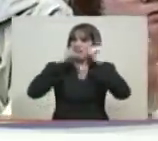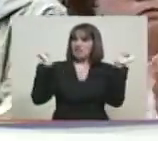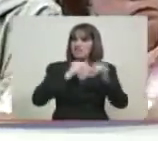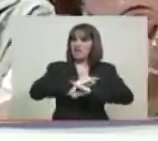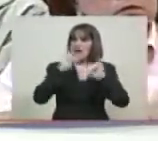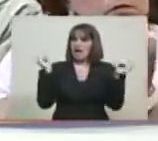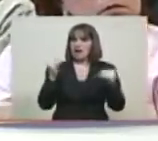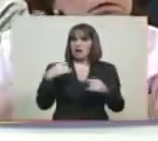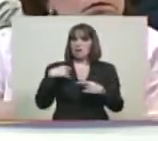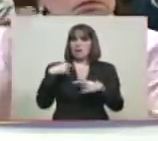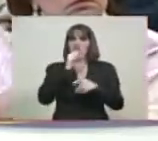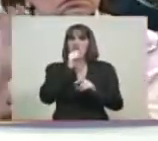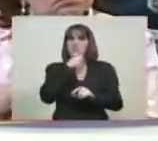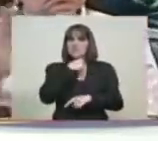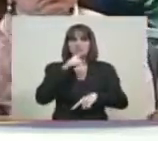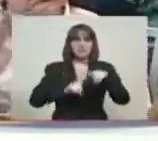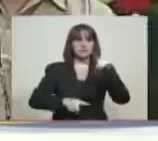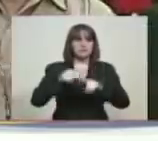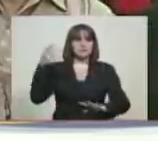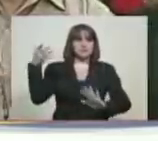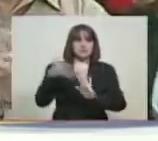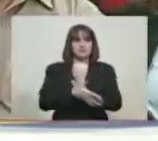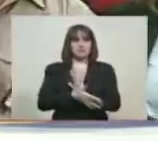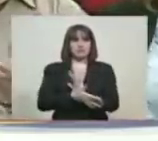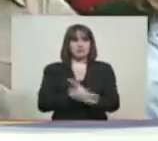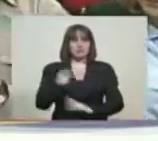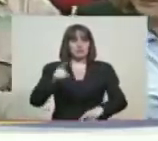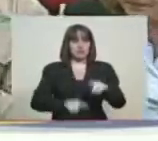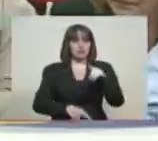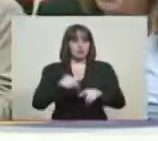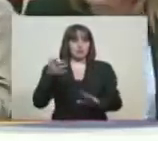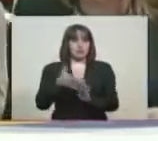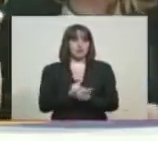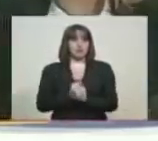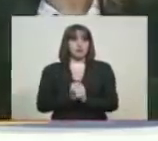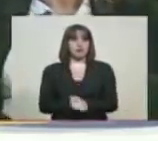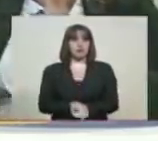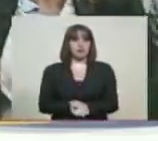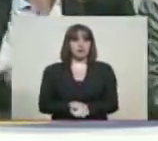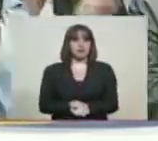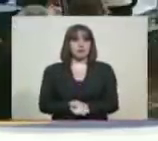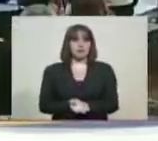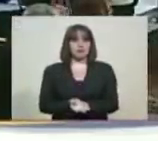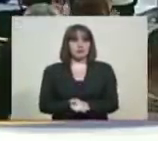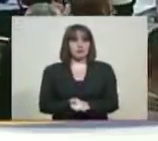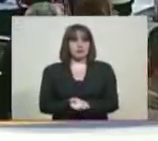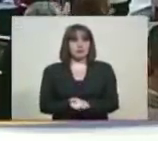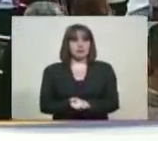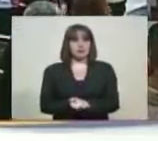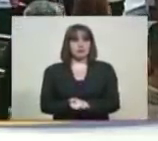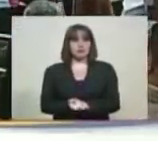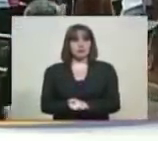ya los viejos colonialismo que echamos con las armas de tierra suramericana